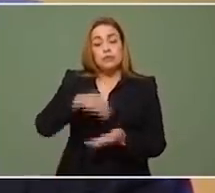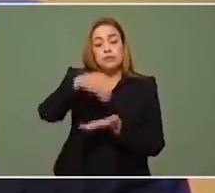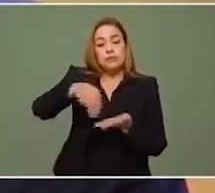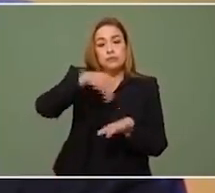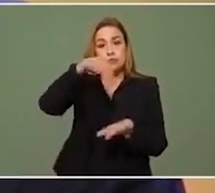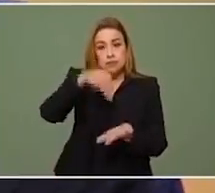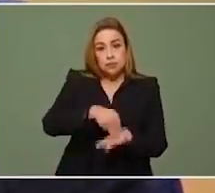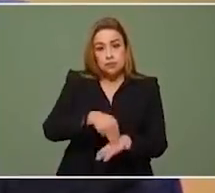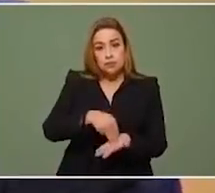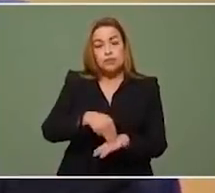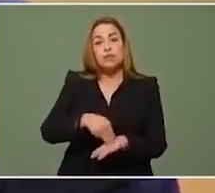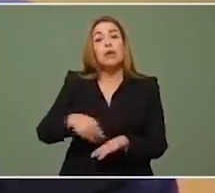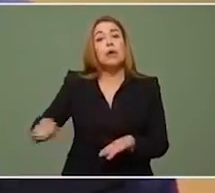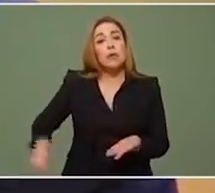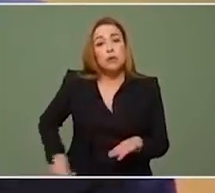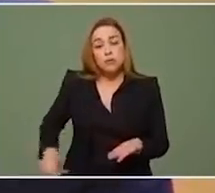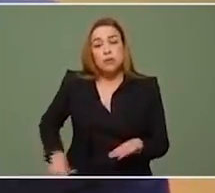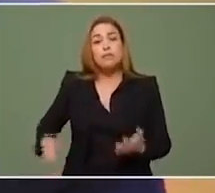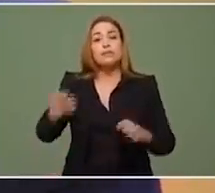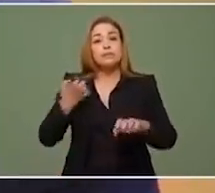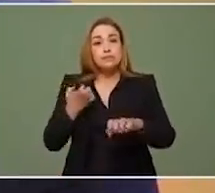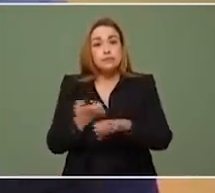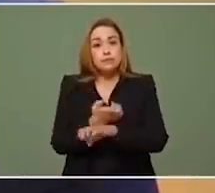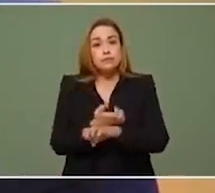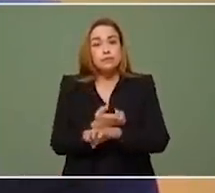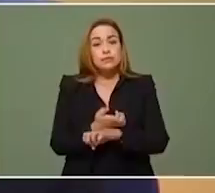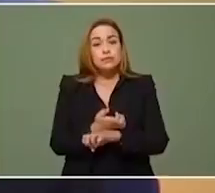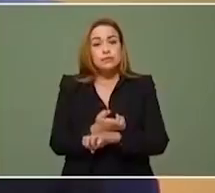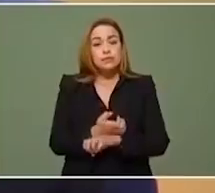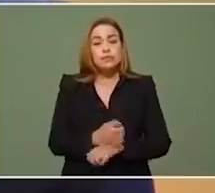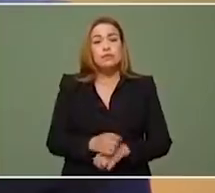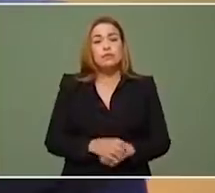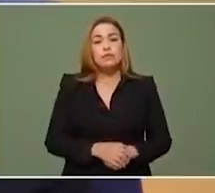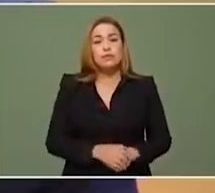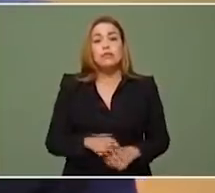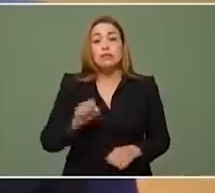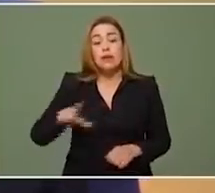gobierno del estado y gobierno federal